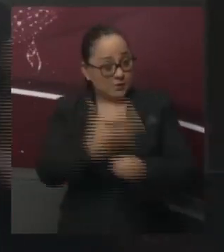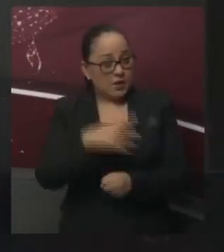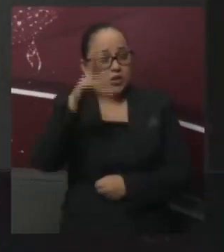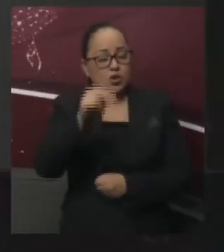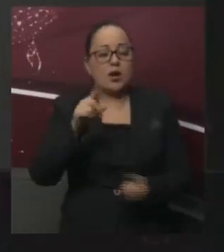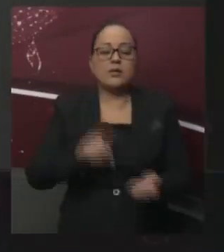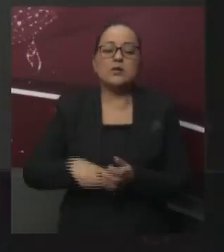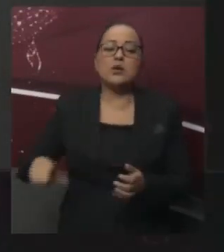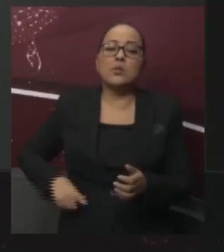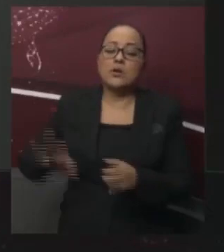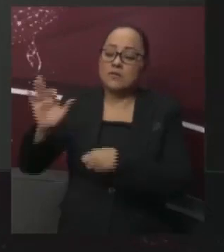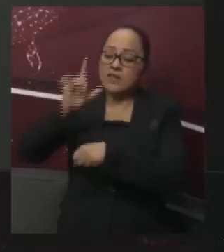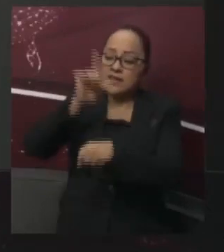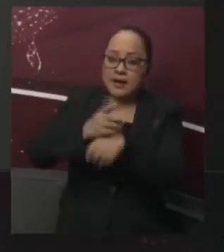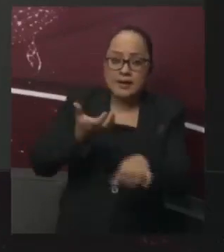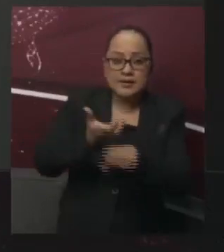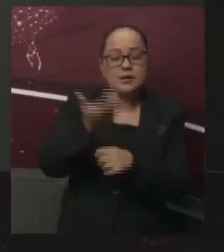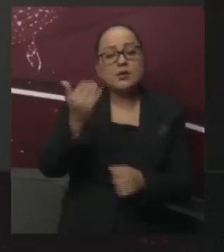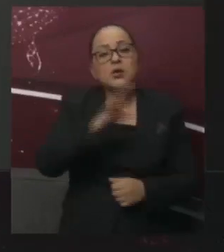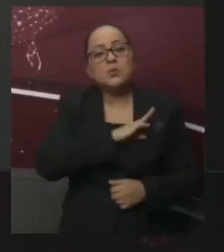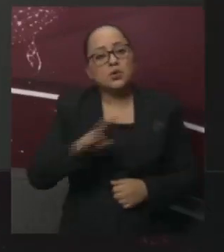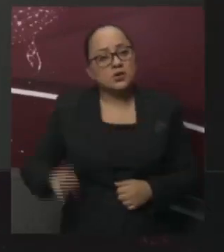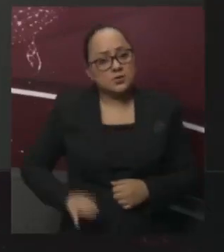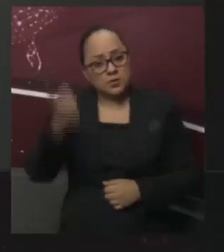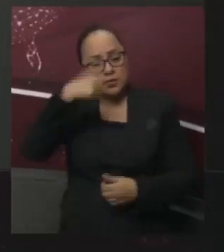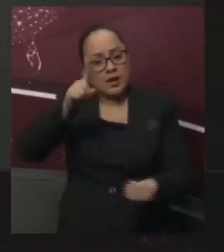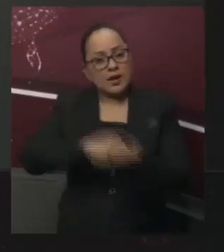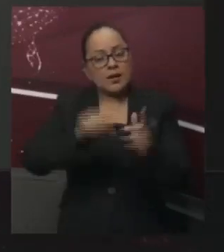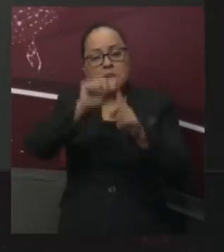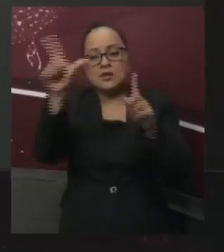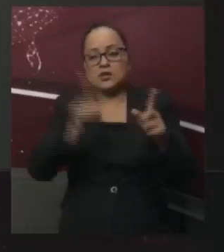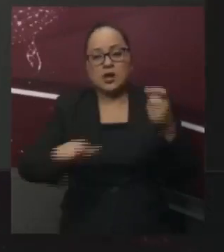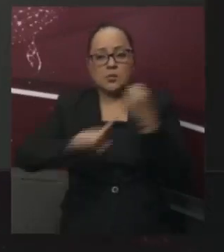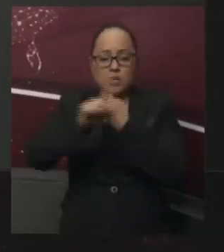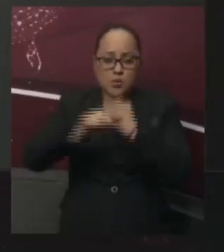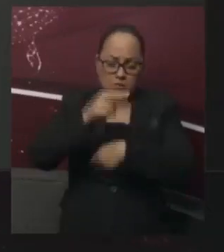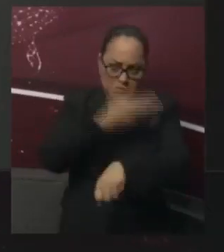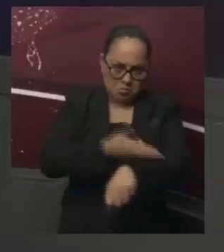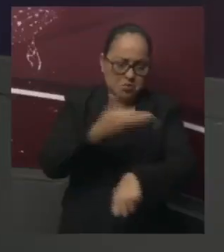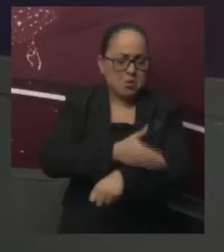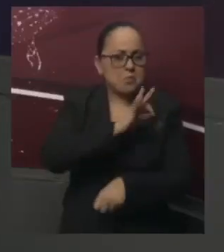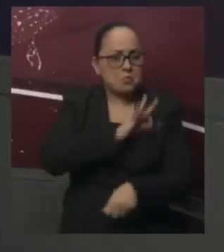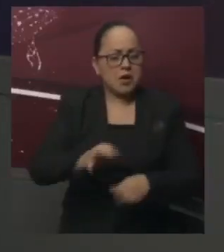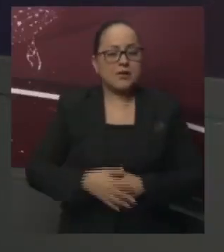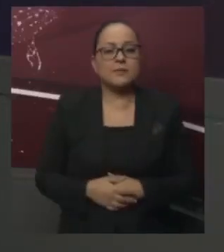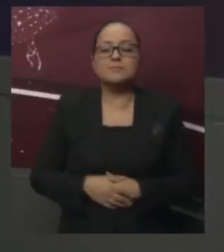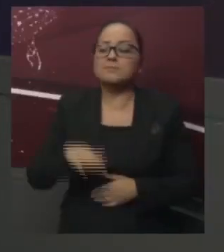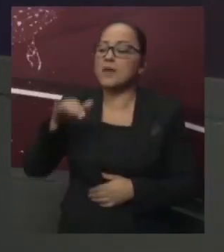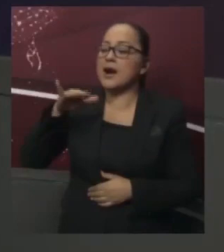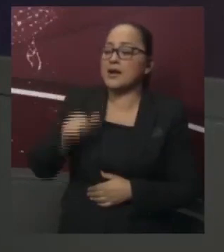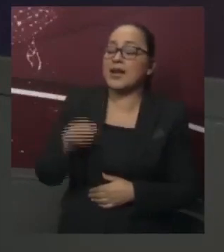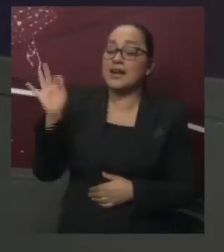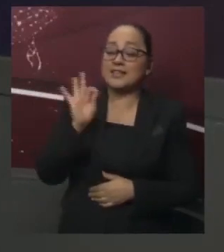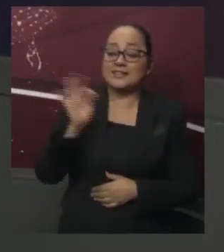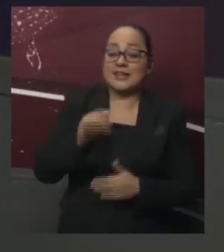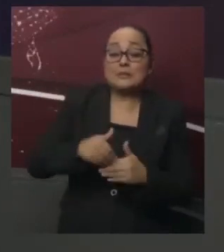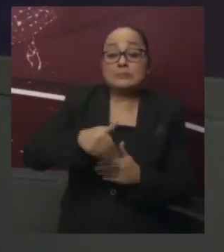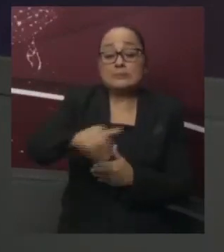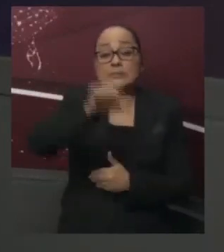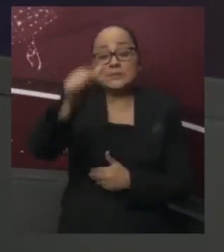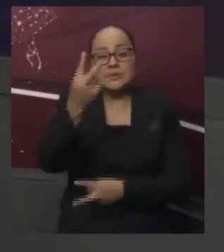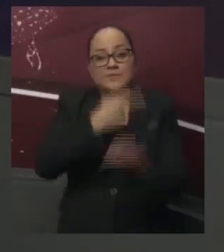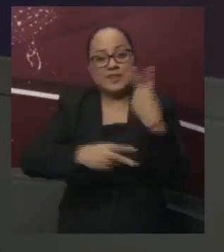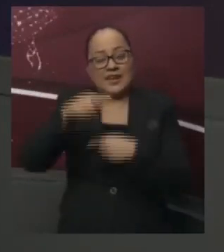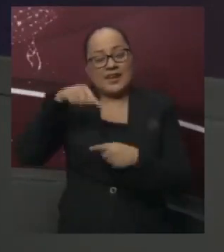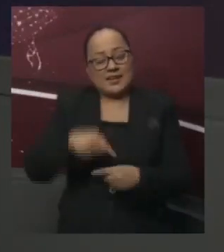órdenes de gobierno pueden ayudar para resolver los problemas nacionales. María, sin duda, este tema nos va a dar para que nos visites en otras oportunidades aquí en